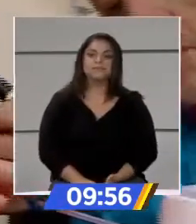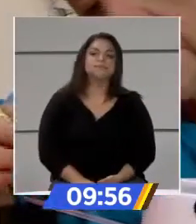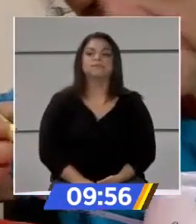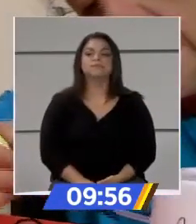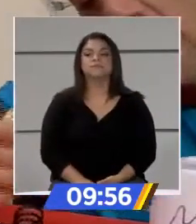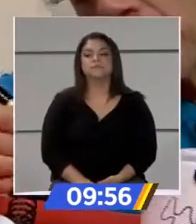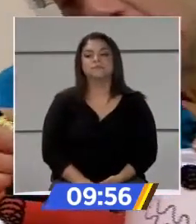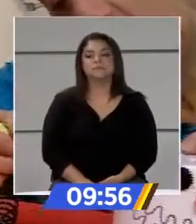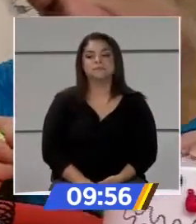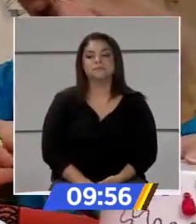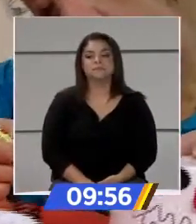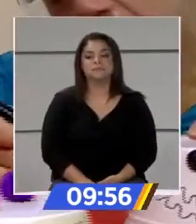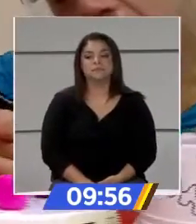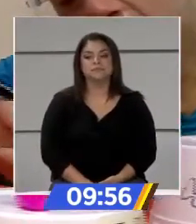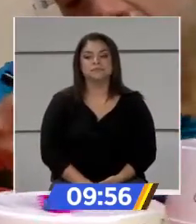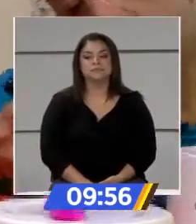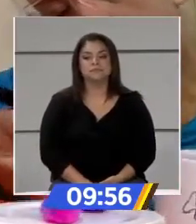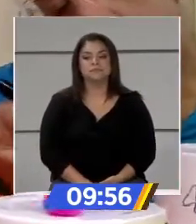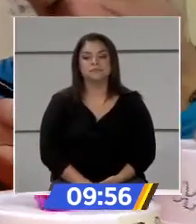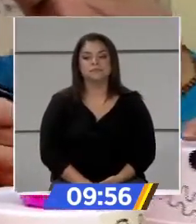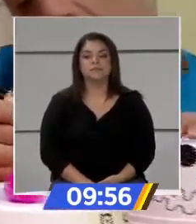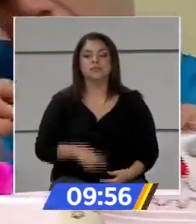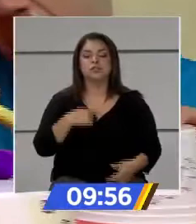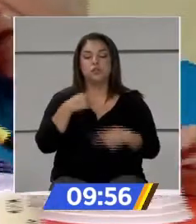Le voy a hacer unas orejitas aquí.